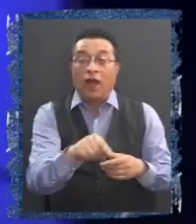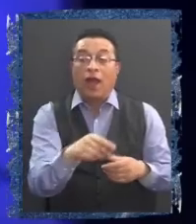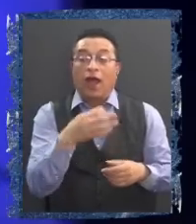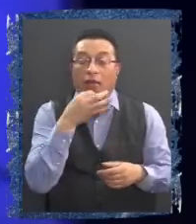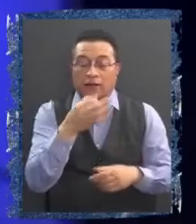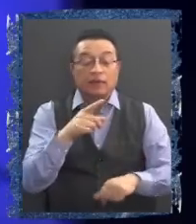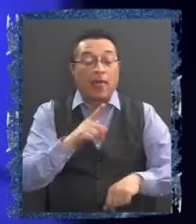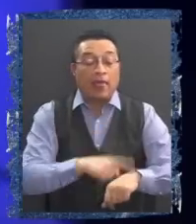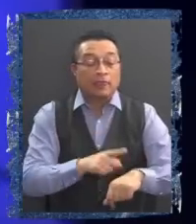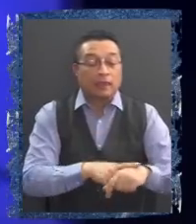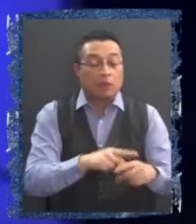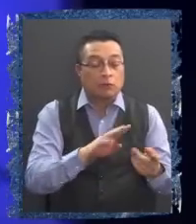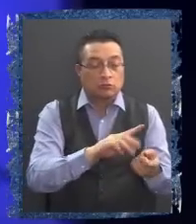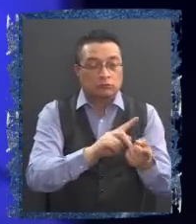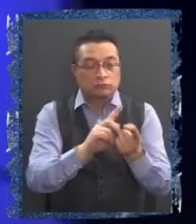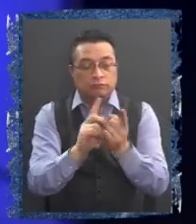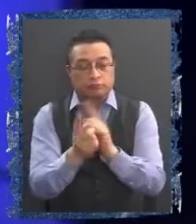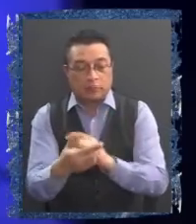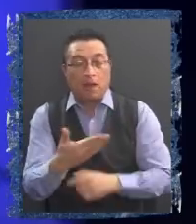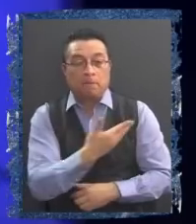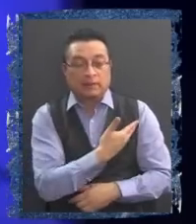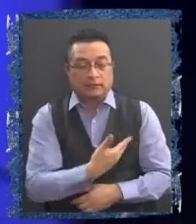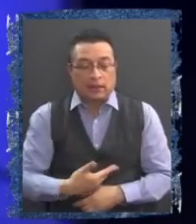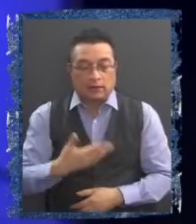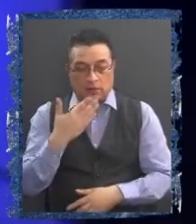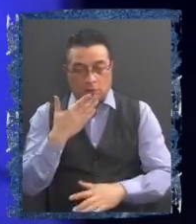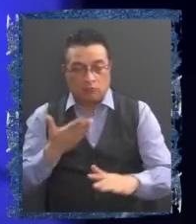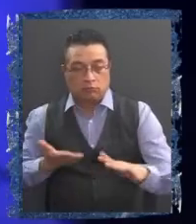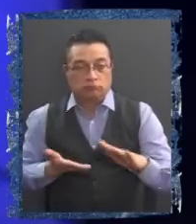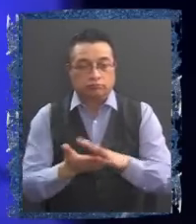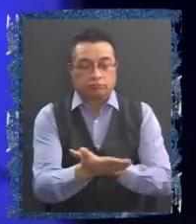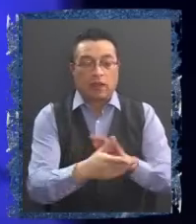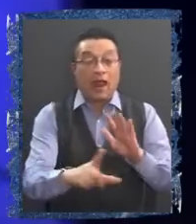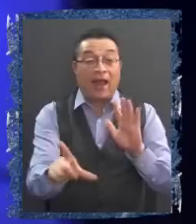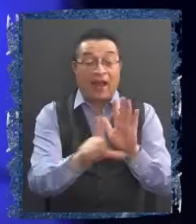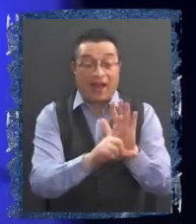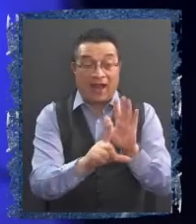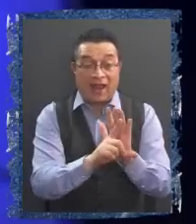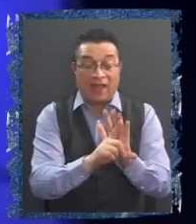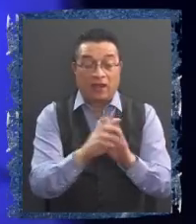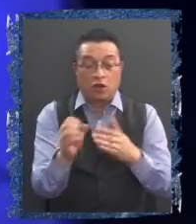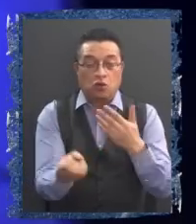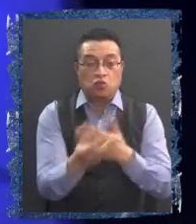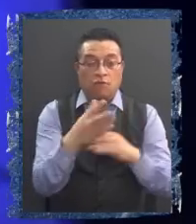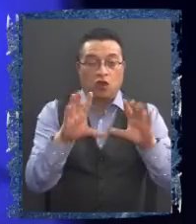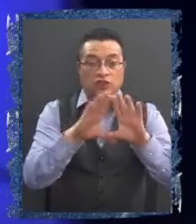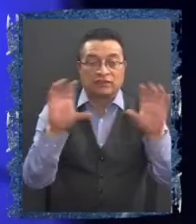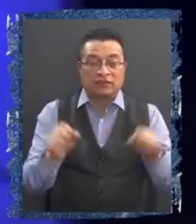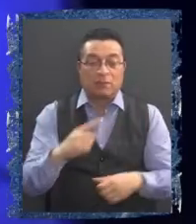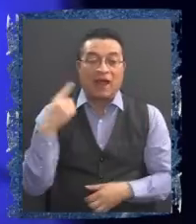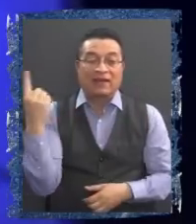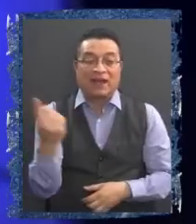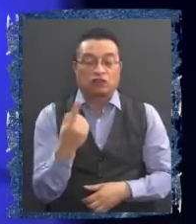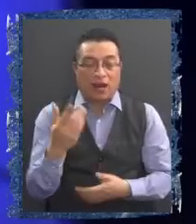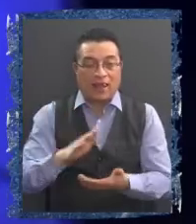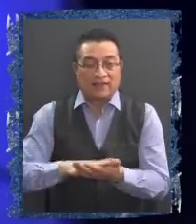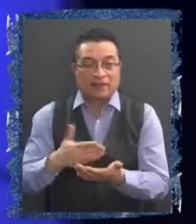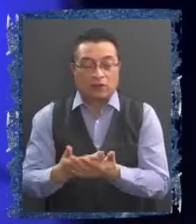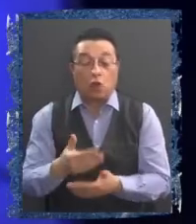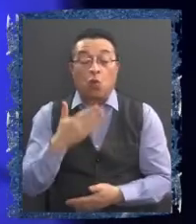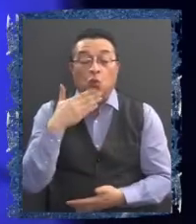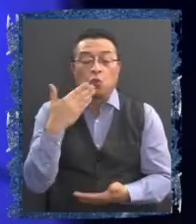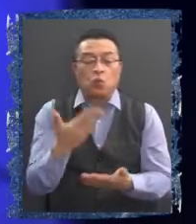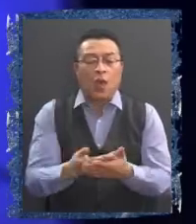tiempo que se le va a dar al presidente para que envíe la ley, ¿no es cierto?, del nuevo Sistema Nacional de Salud. ¿Cuándo se zanja